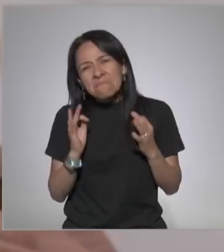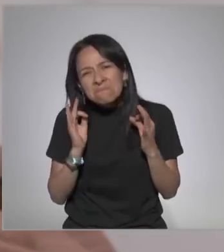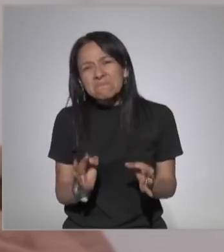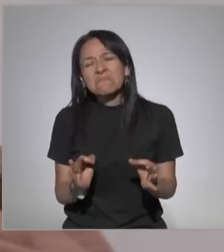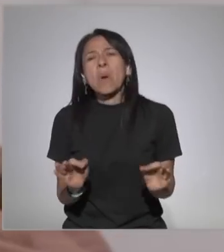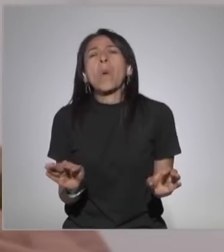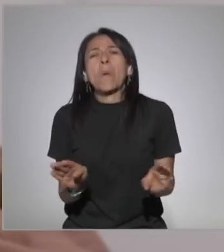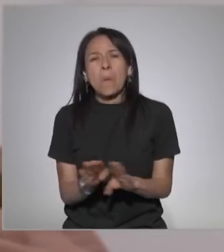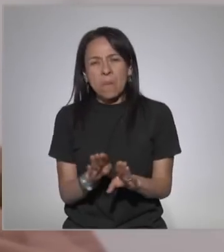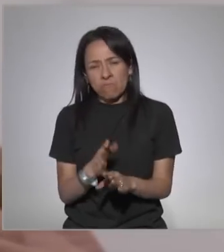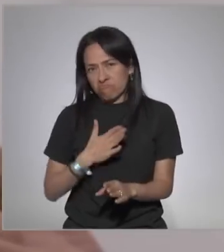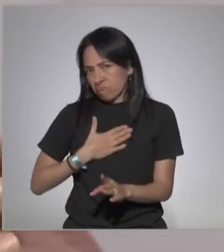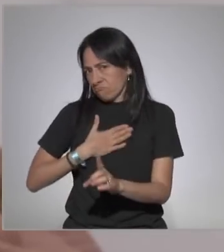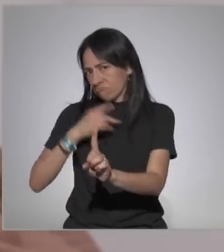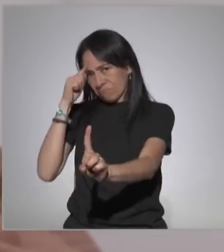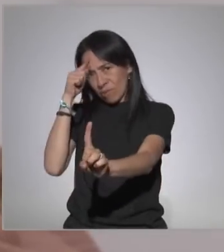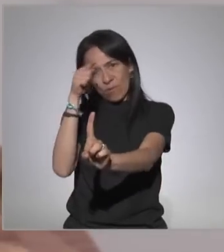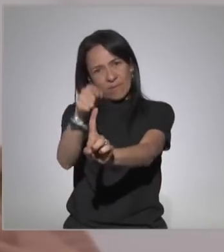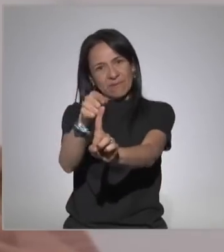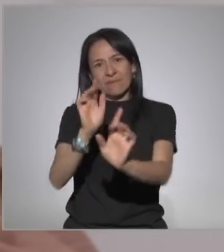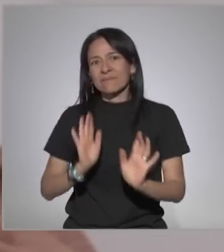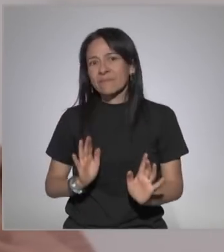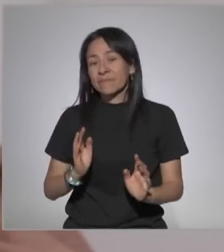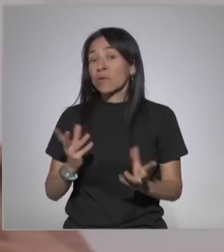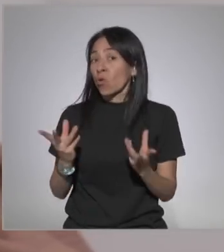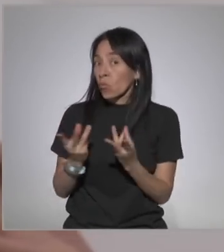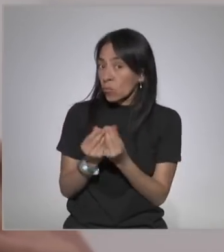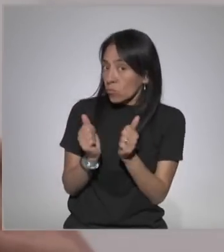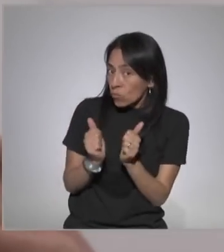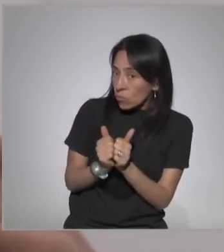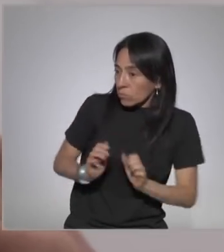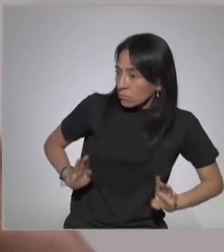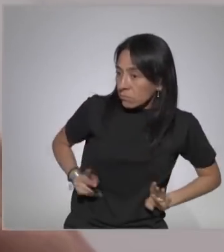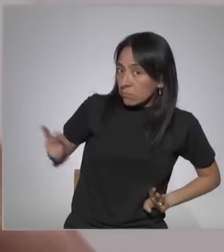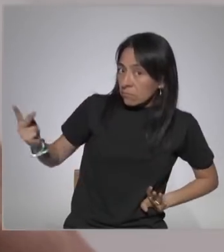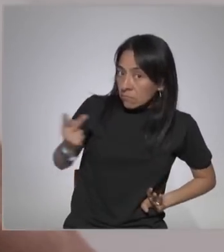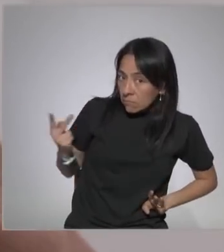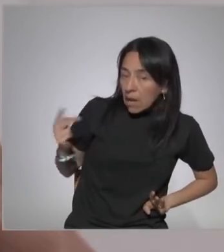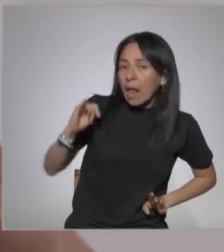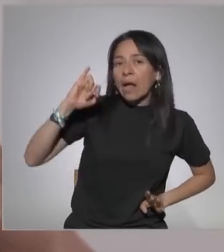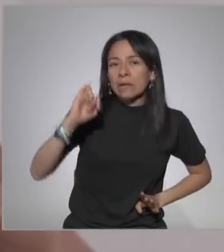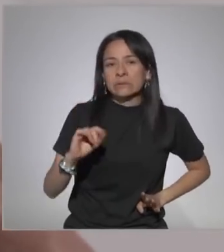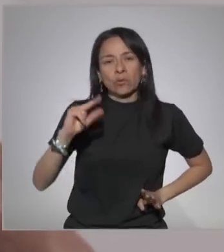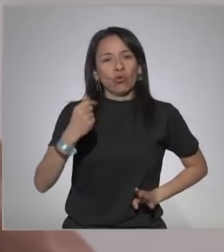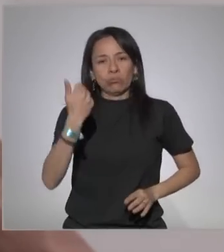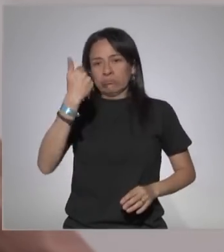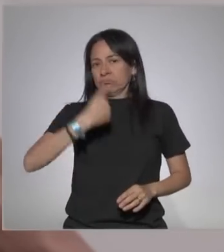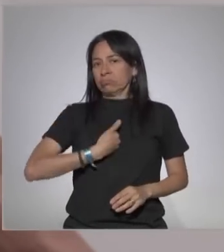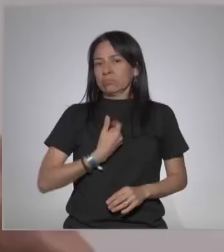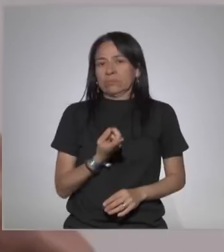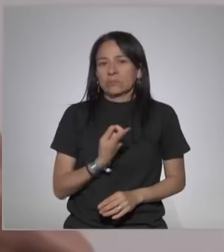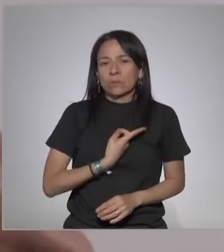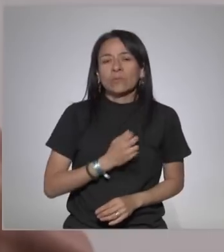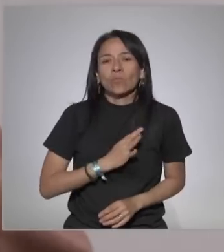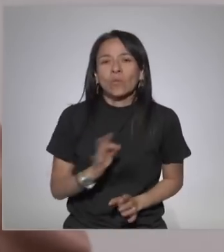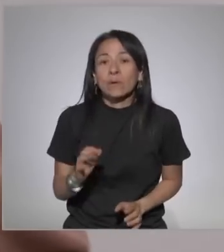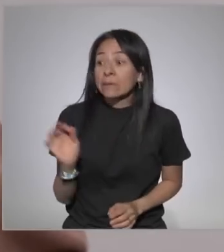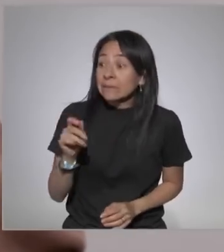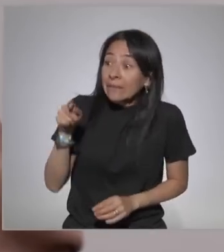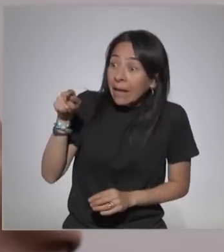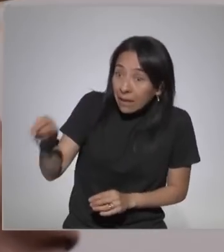un objetivo de manera particular, esté la pareja o no esté la pareja. ¿Por qué? Porque si la pareja también tiene esos objetivos,